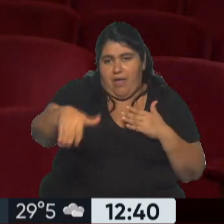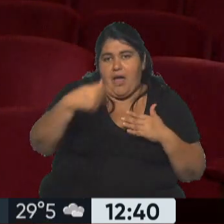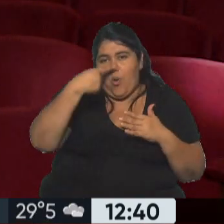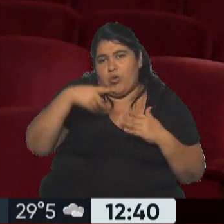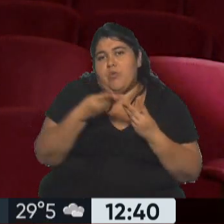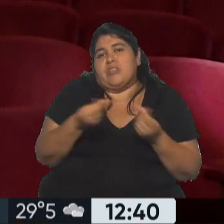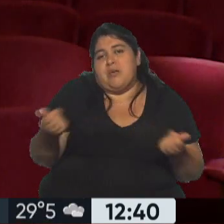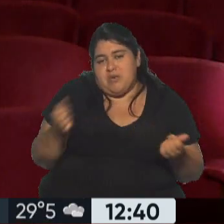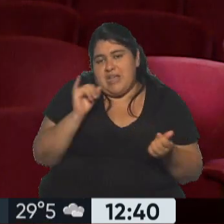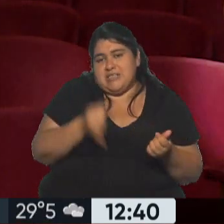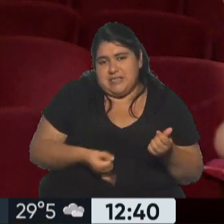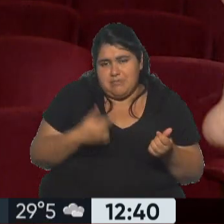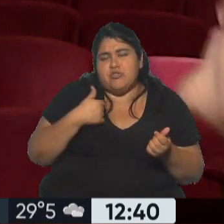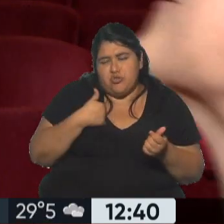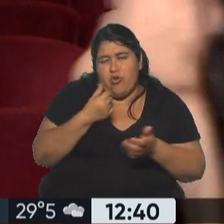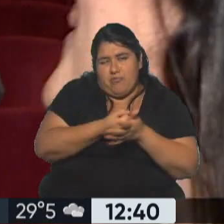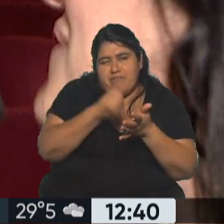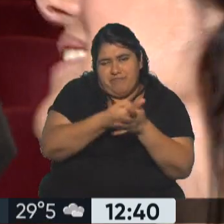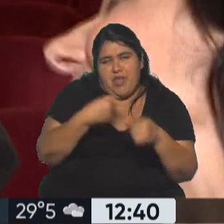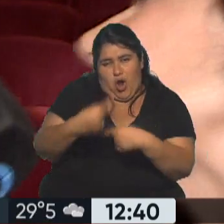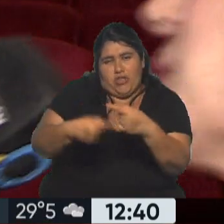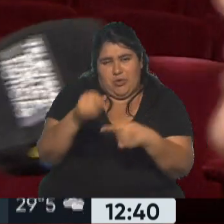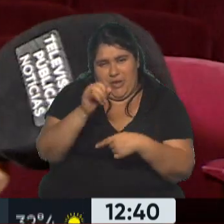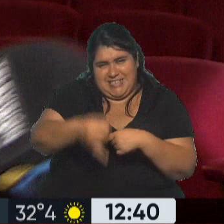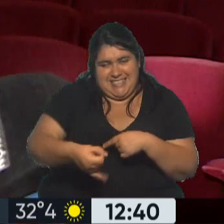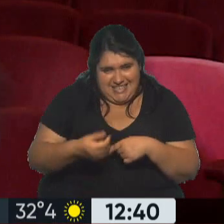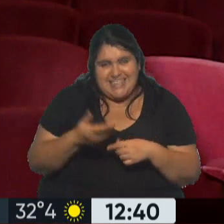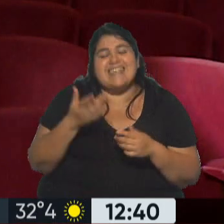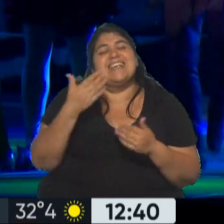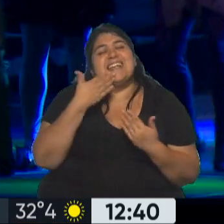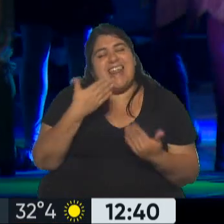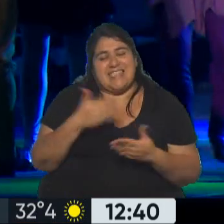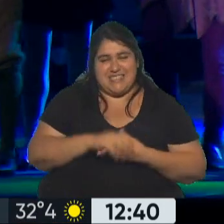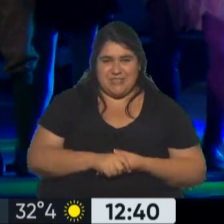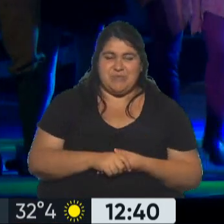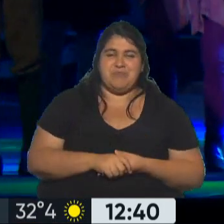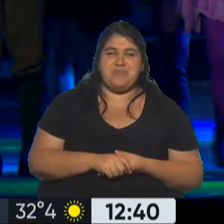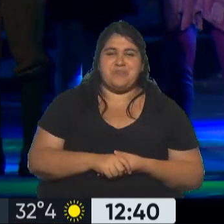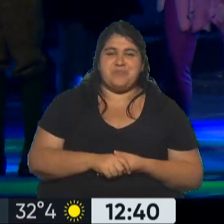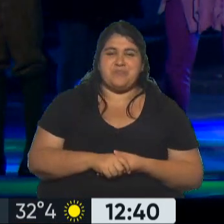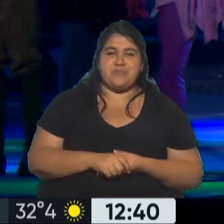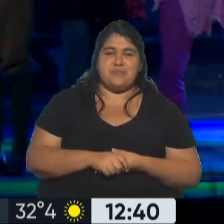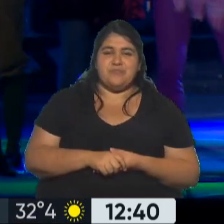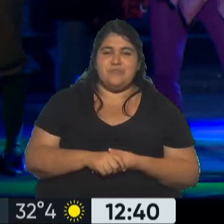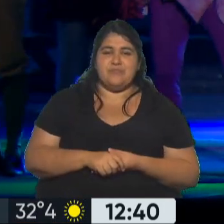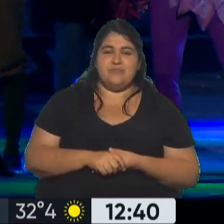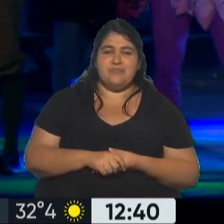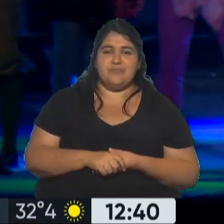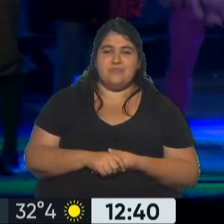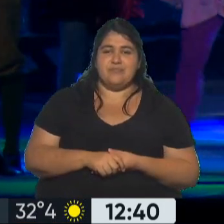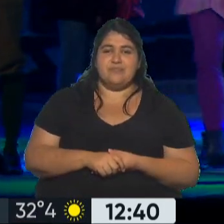pero yo pelearé para que siga. Sí, me parece muy bien. Felicitaciones por todo este trabajo, Juan. Gracias.